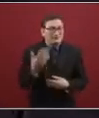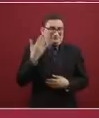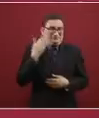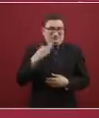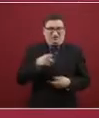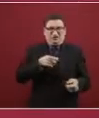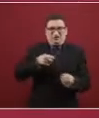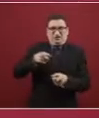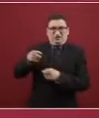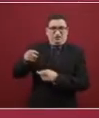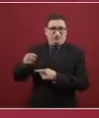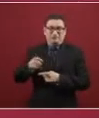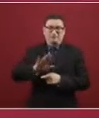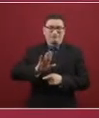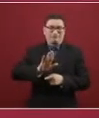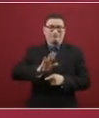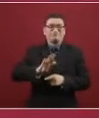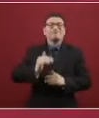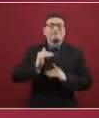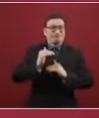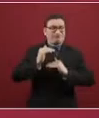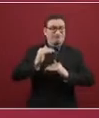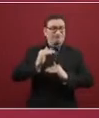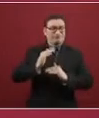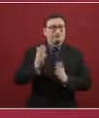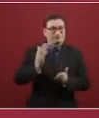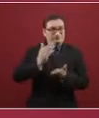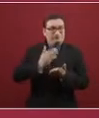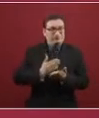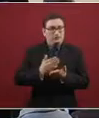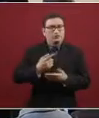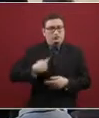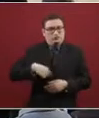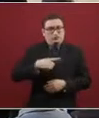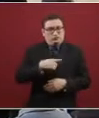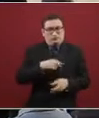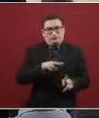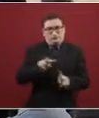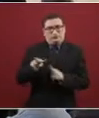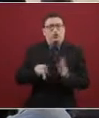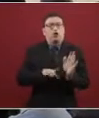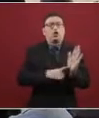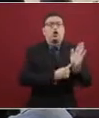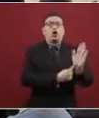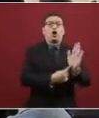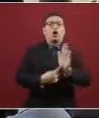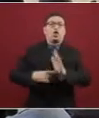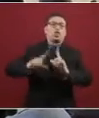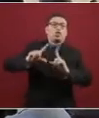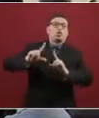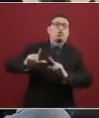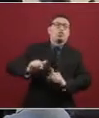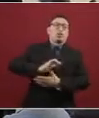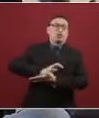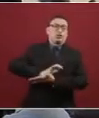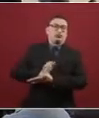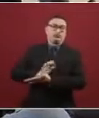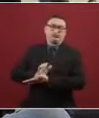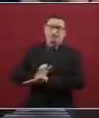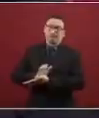un límite o sea eso es la humillación eso es denigrar